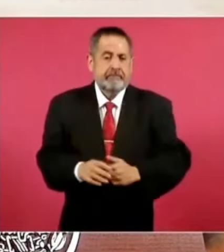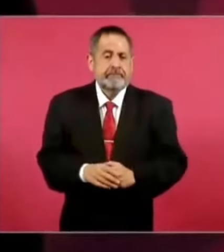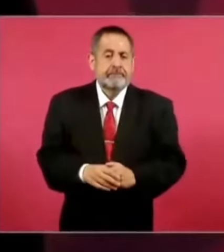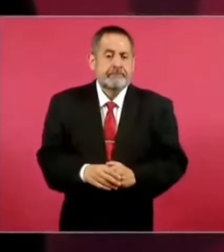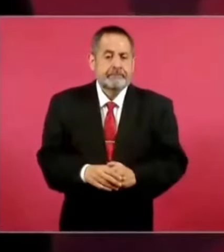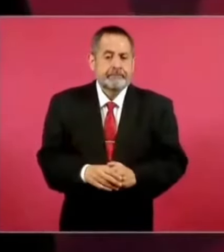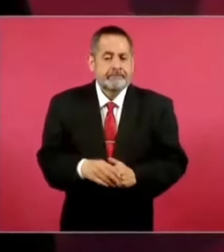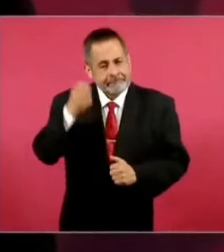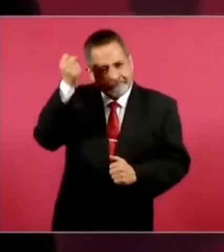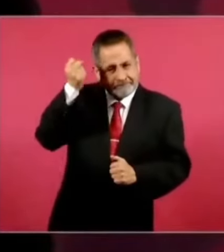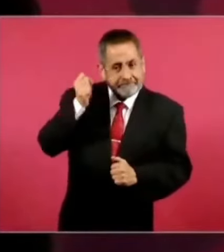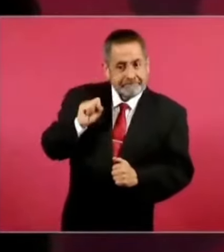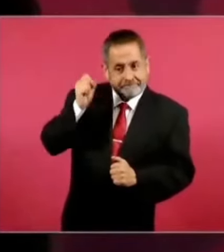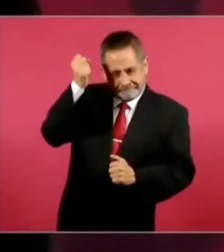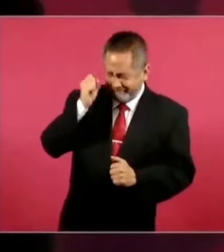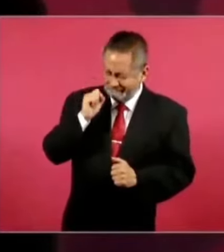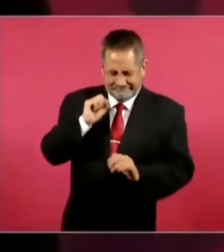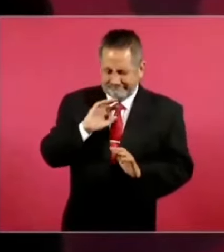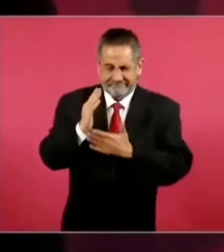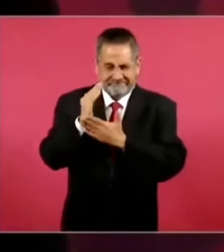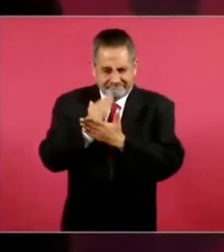en Sinaloa,